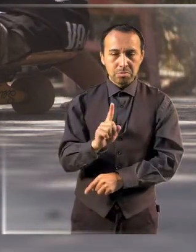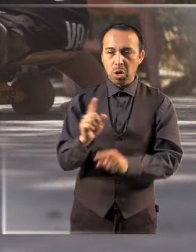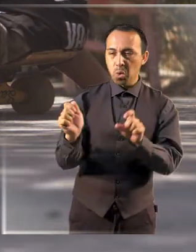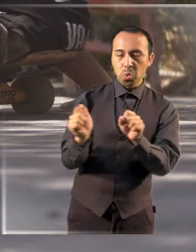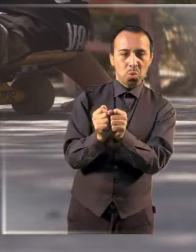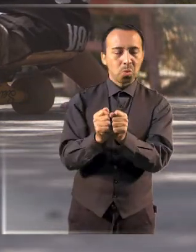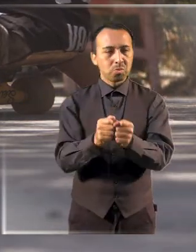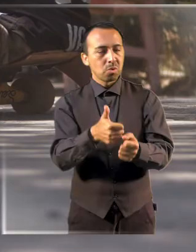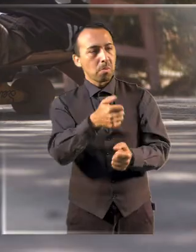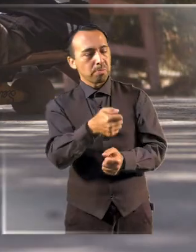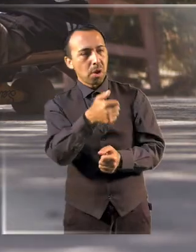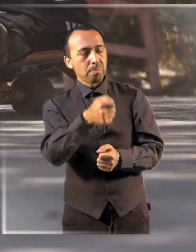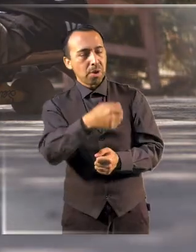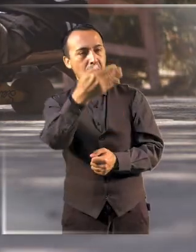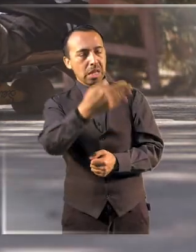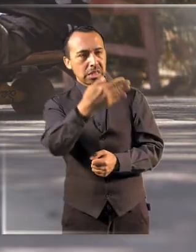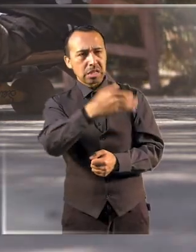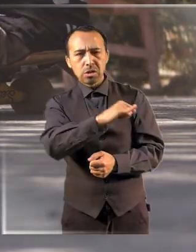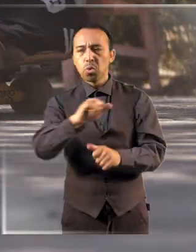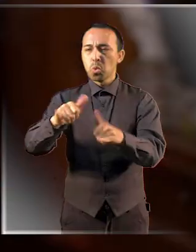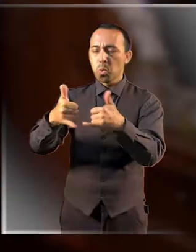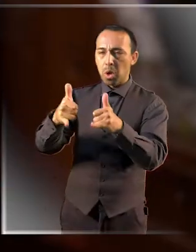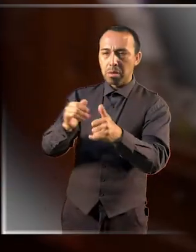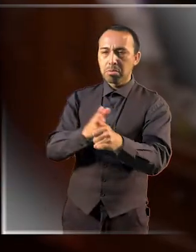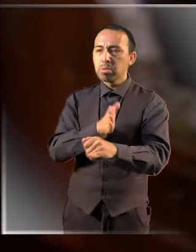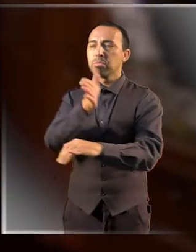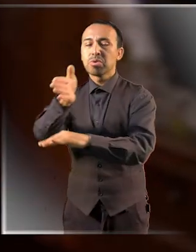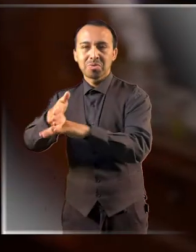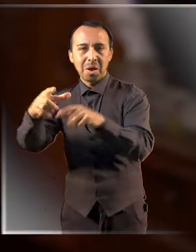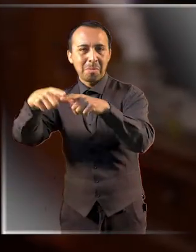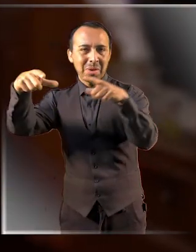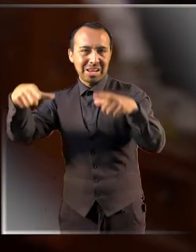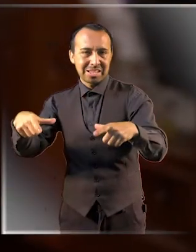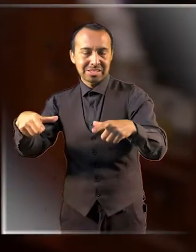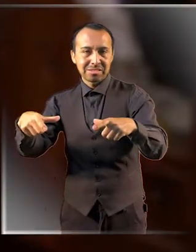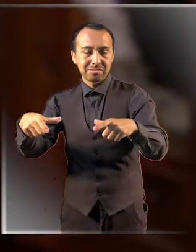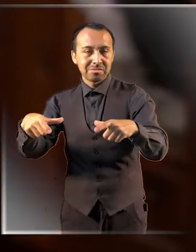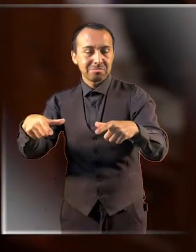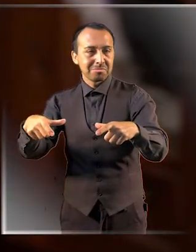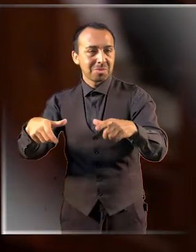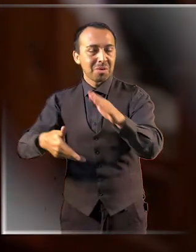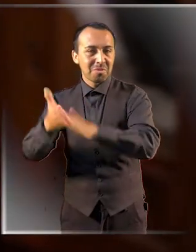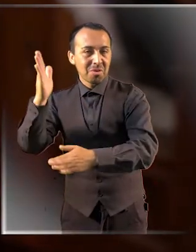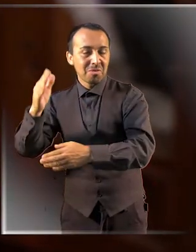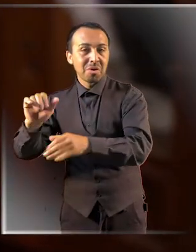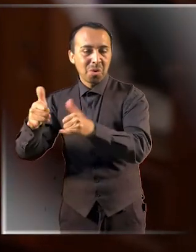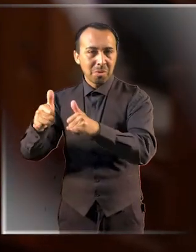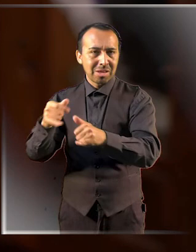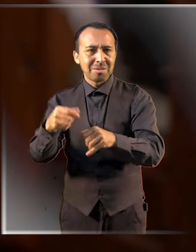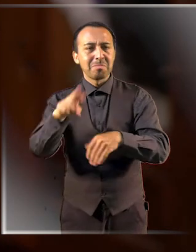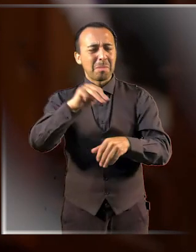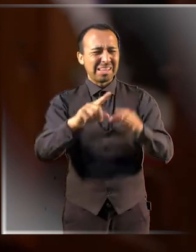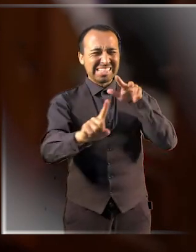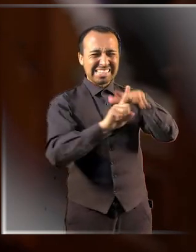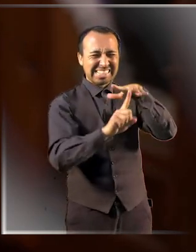vimos igual un rato tele, jugamos y después lo vamos para la cancha. Emanuel recorre el barrio en su patineta.